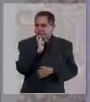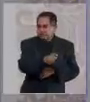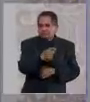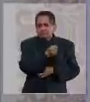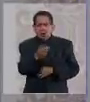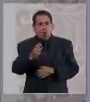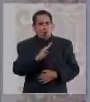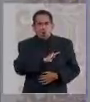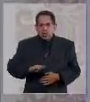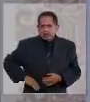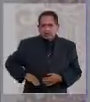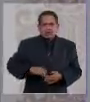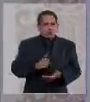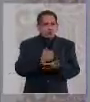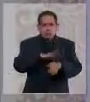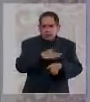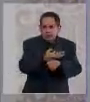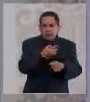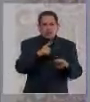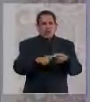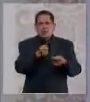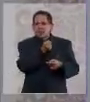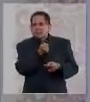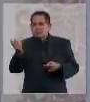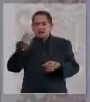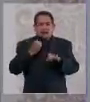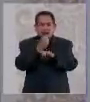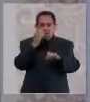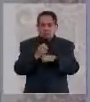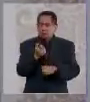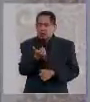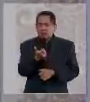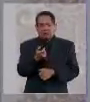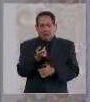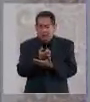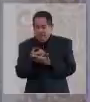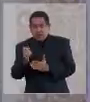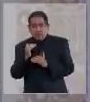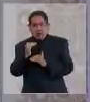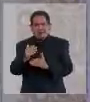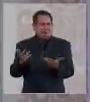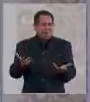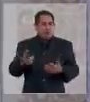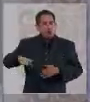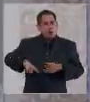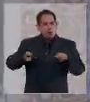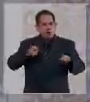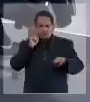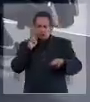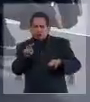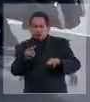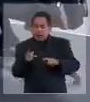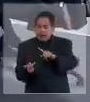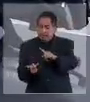los municipios, tiene destrozado los ingresos de los estados. Yo gobernando me doy cuenta que las cuotas que cobra son a partir del salario